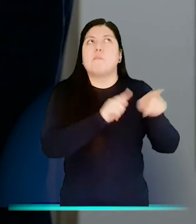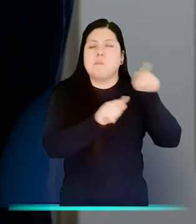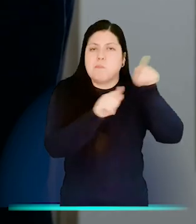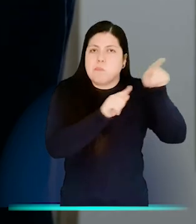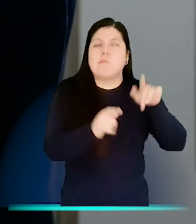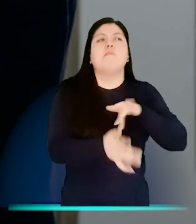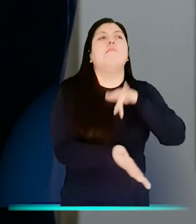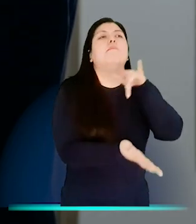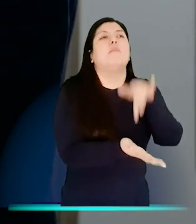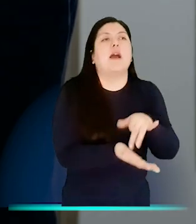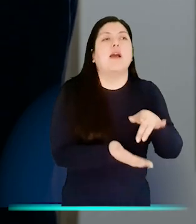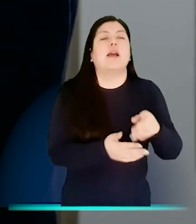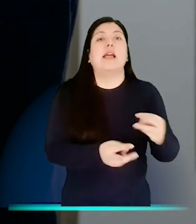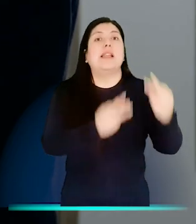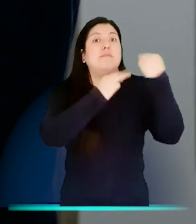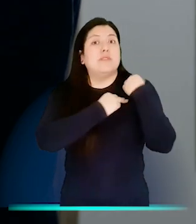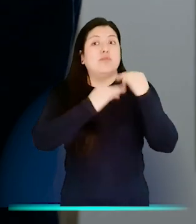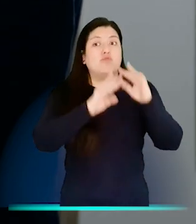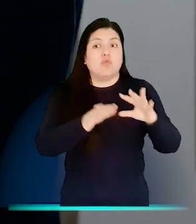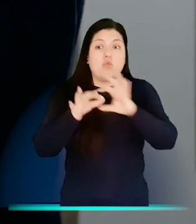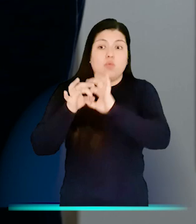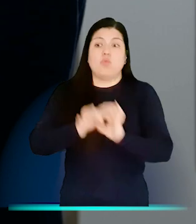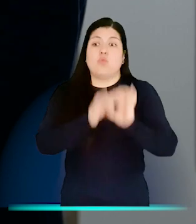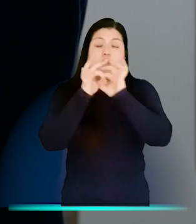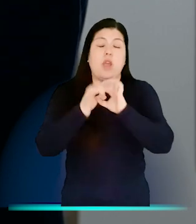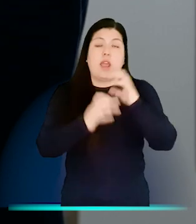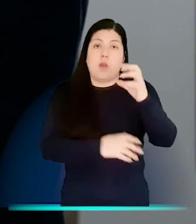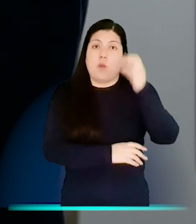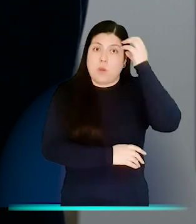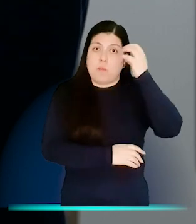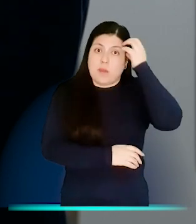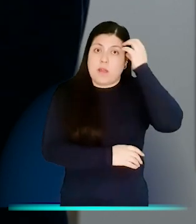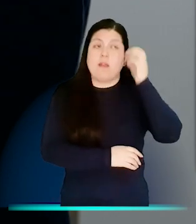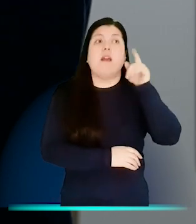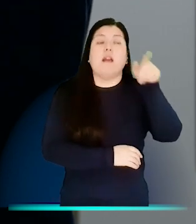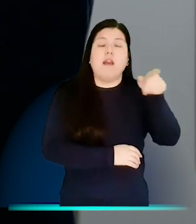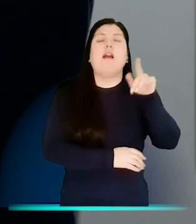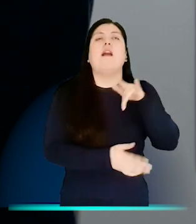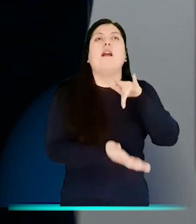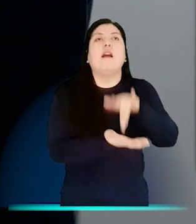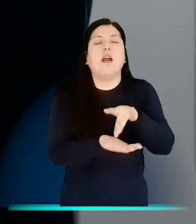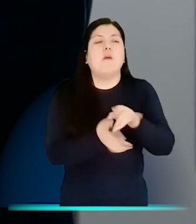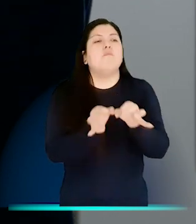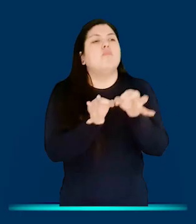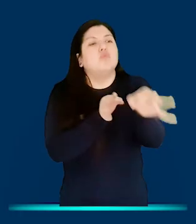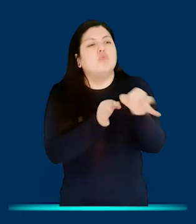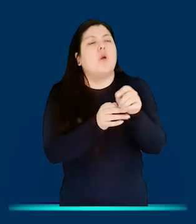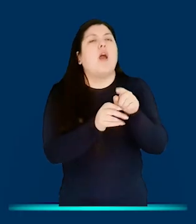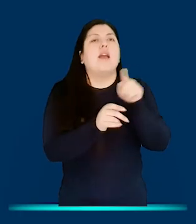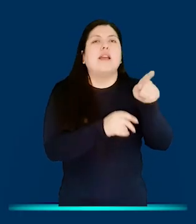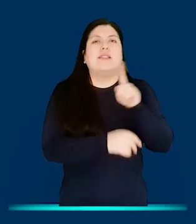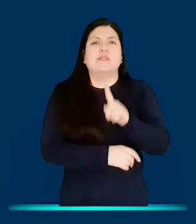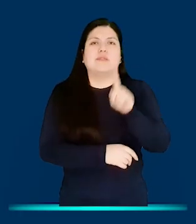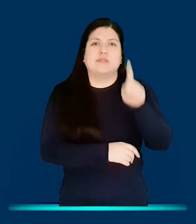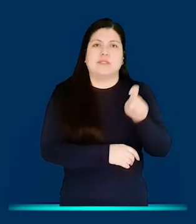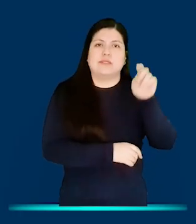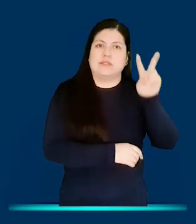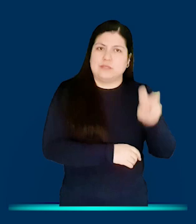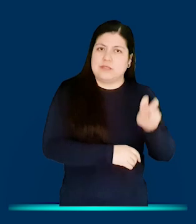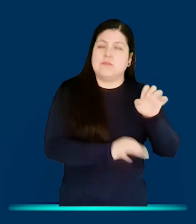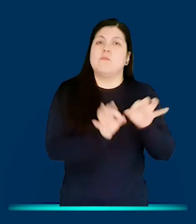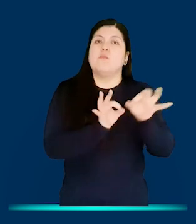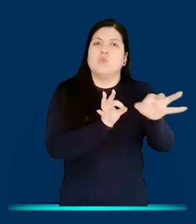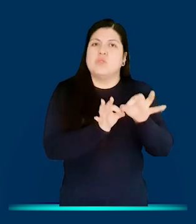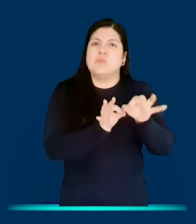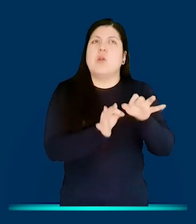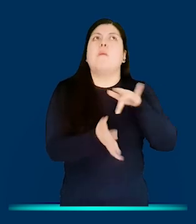ciudades, sino que tienen un enfoque en las zonas más conflictivas, alejadas y dispersas del país. Por ende, en gran parte de esta misión